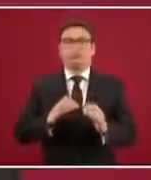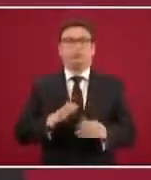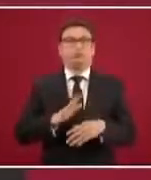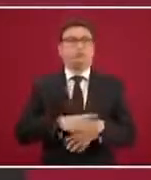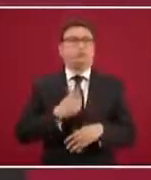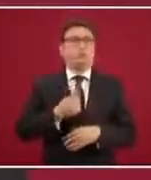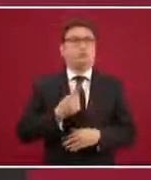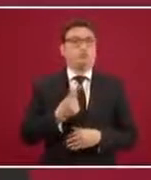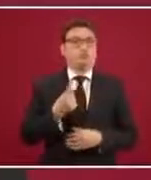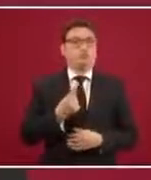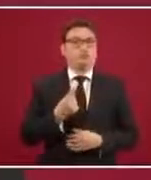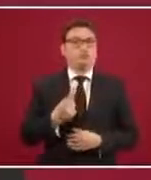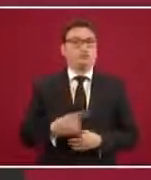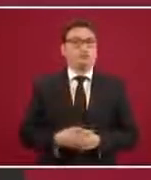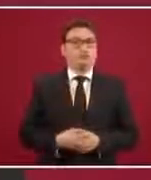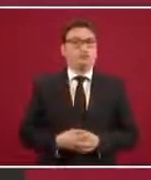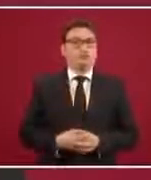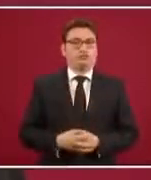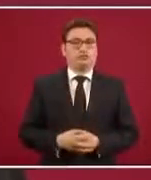porque nos